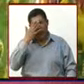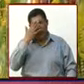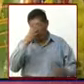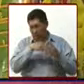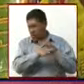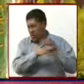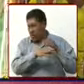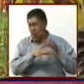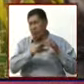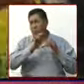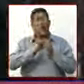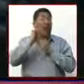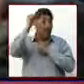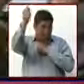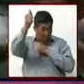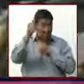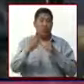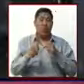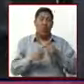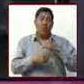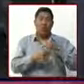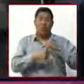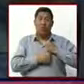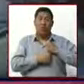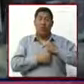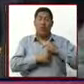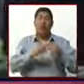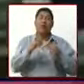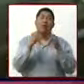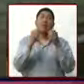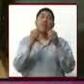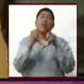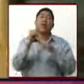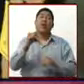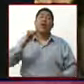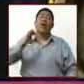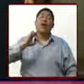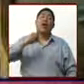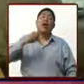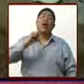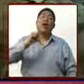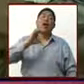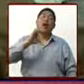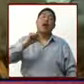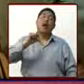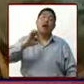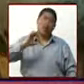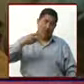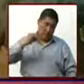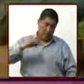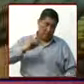militar de Achacachi. Estas personas tenían el objetivo de consolidar el golpe de Estado en atención